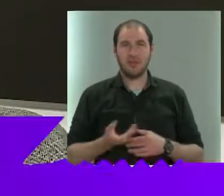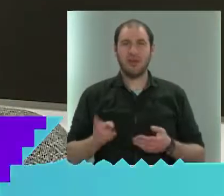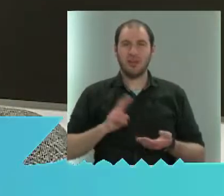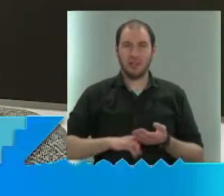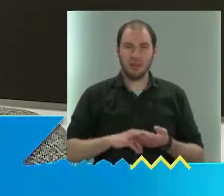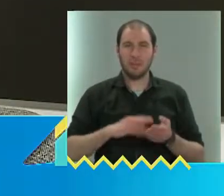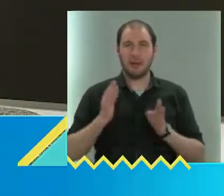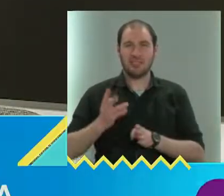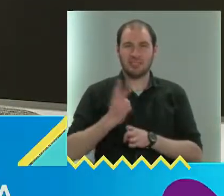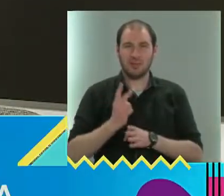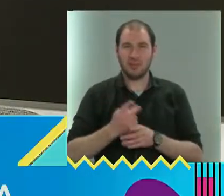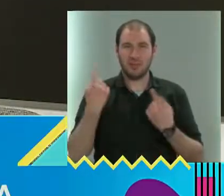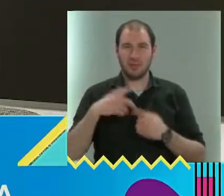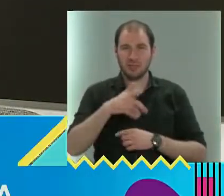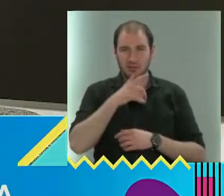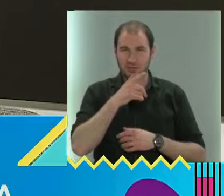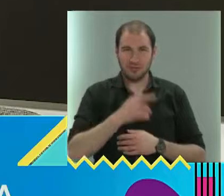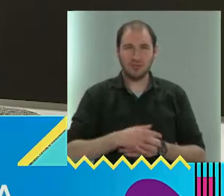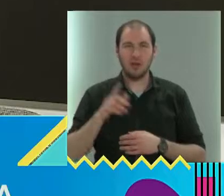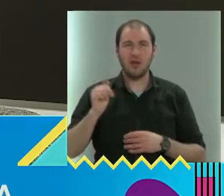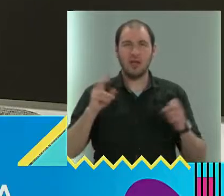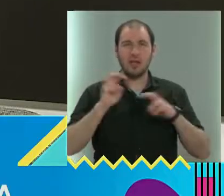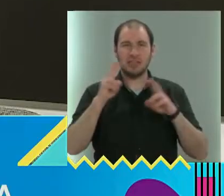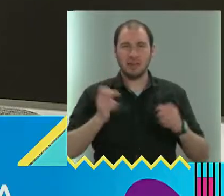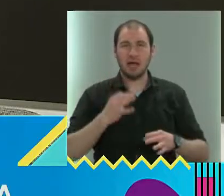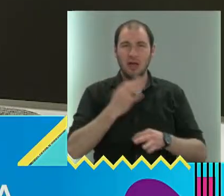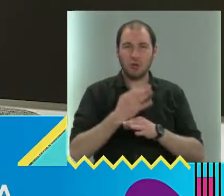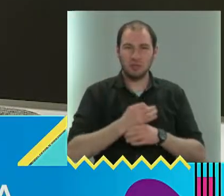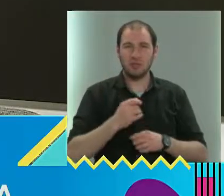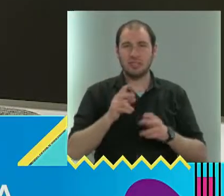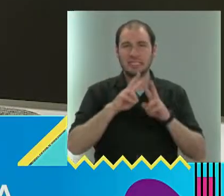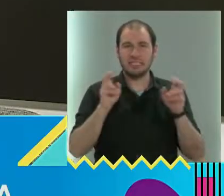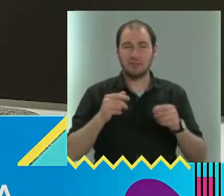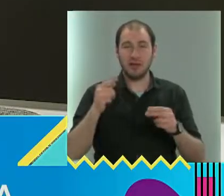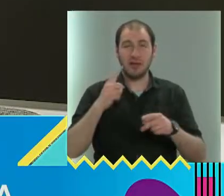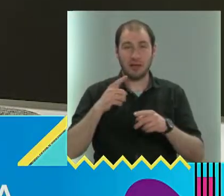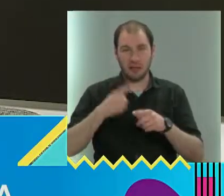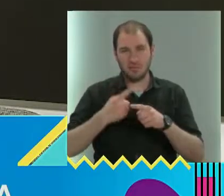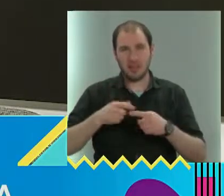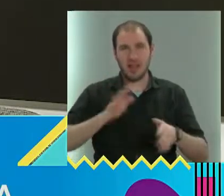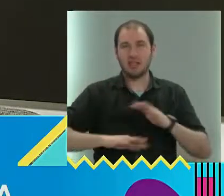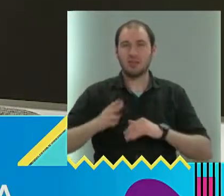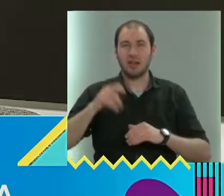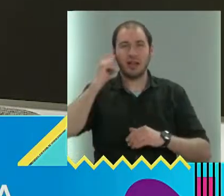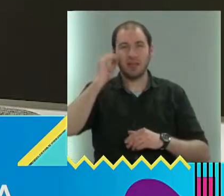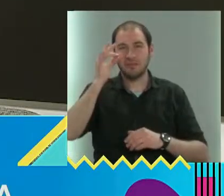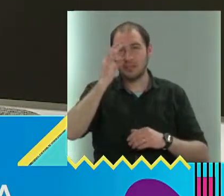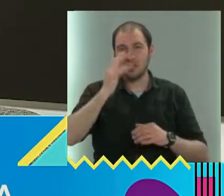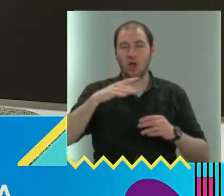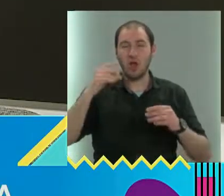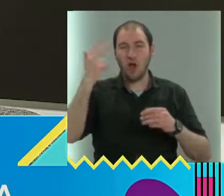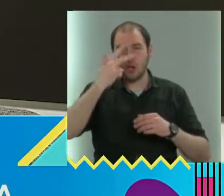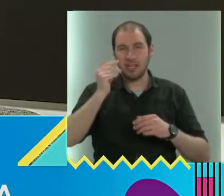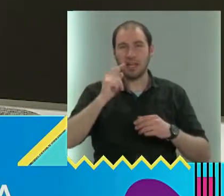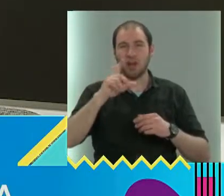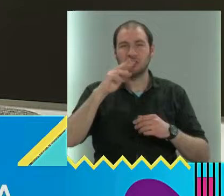Regresamos, estamos en el segundo bloque de Distintos Parecidos, hoy hablando de la educación en el marco de este evento que se está realizando el G20 en el Hotel